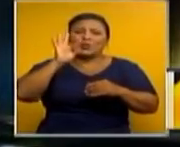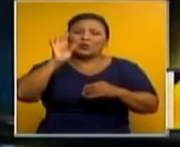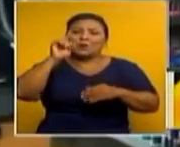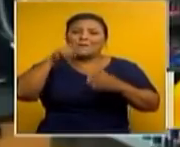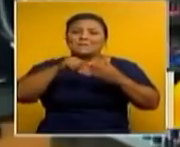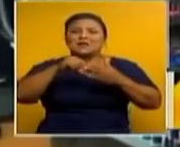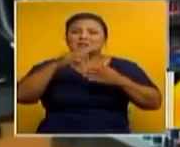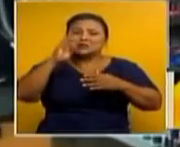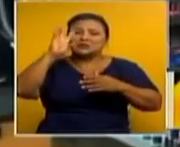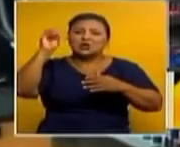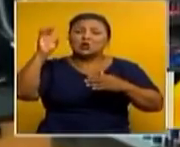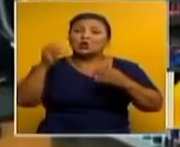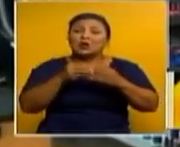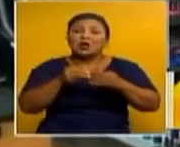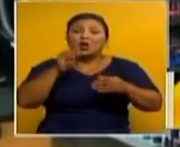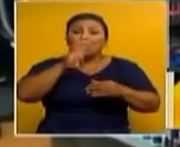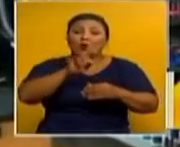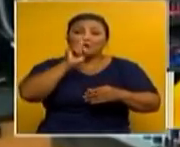$146,649 y